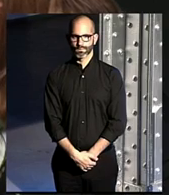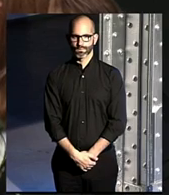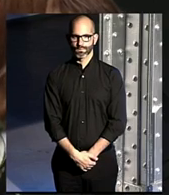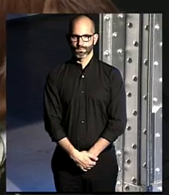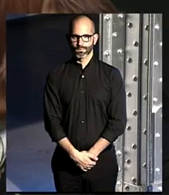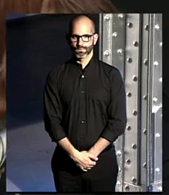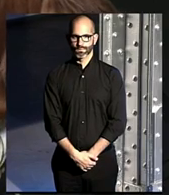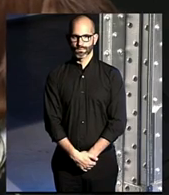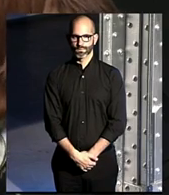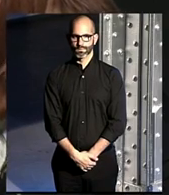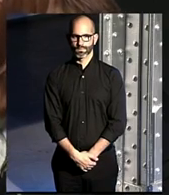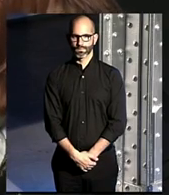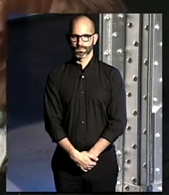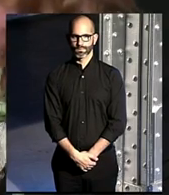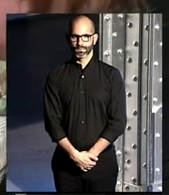Worlds.